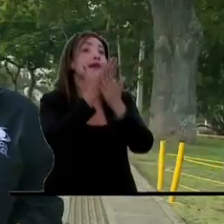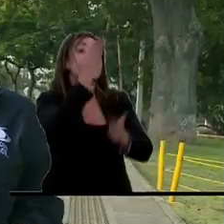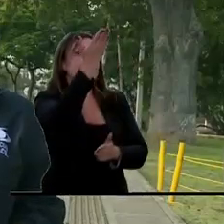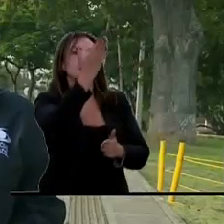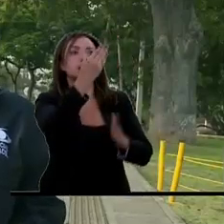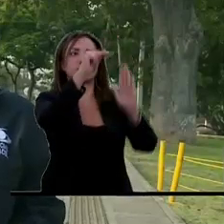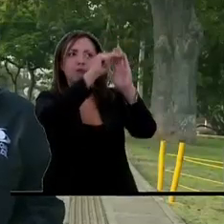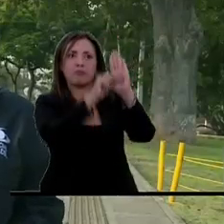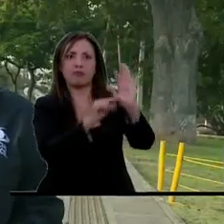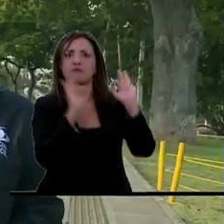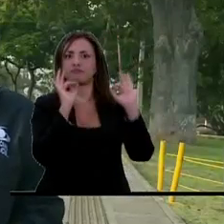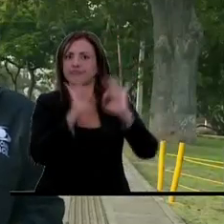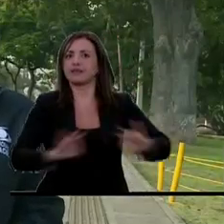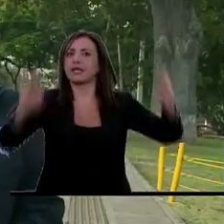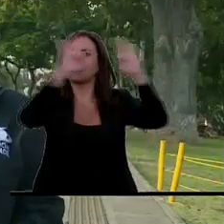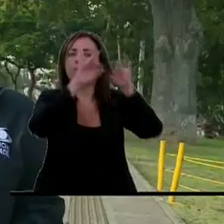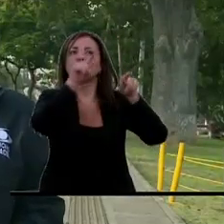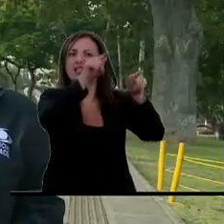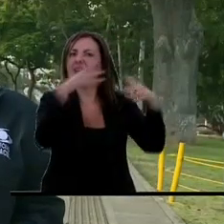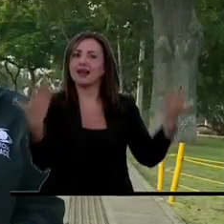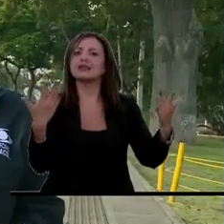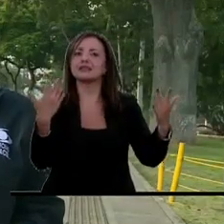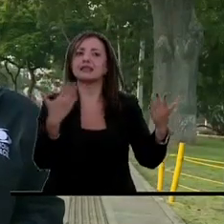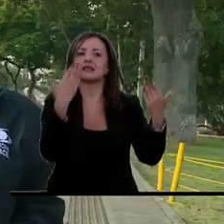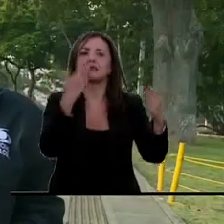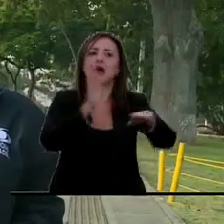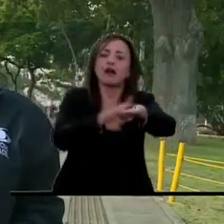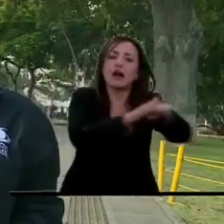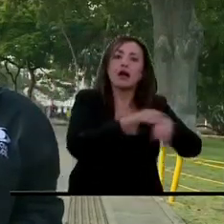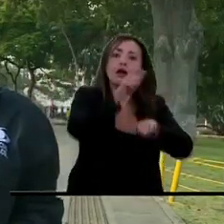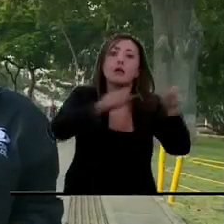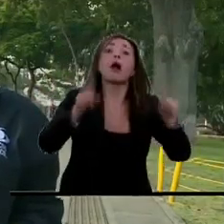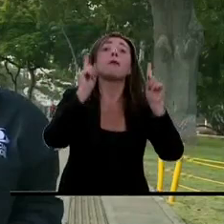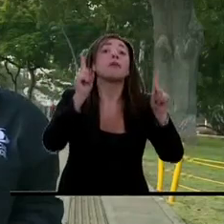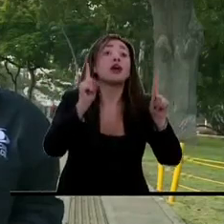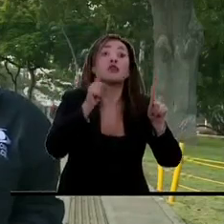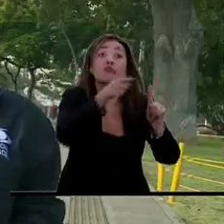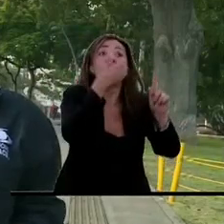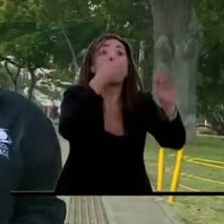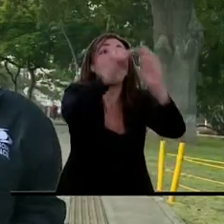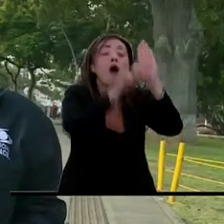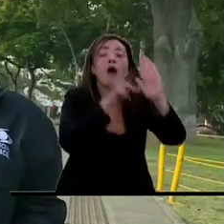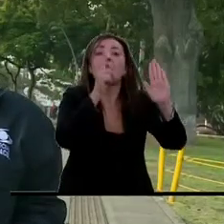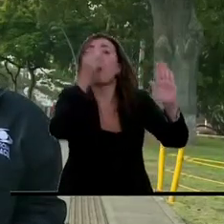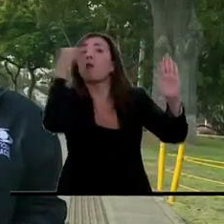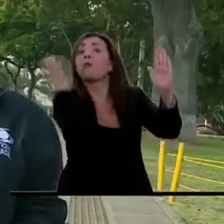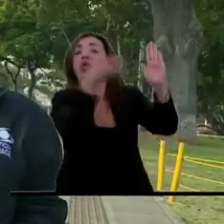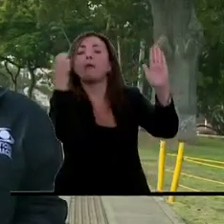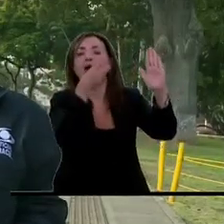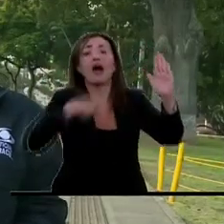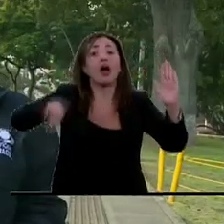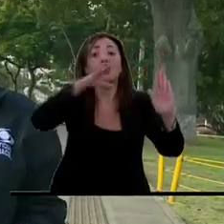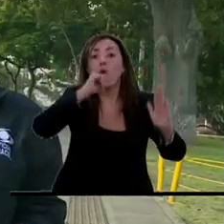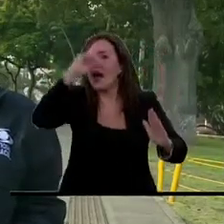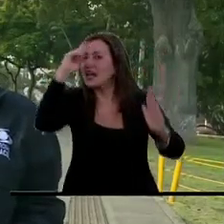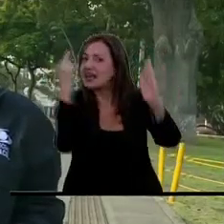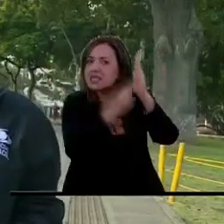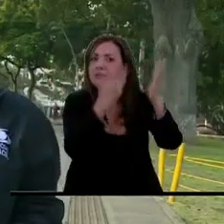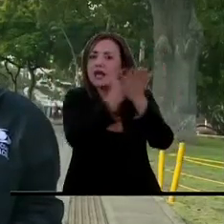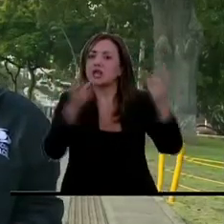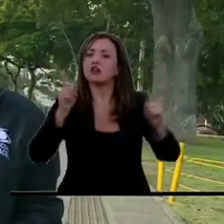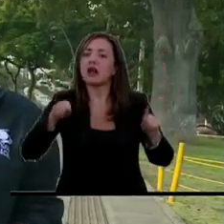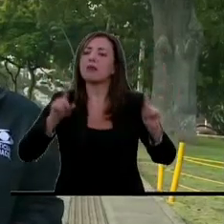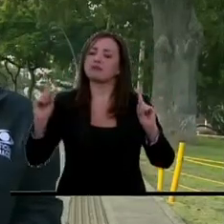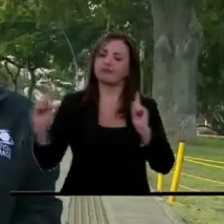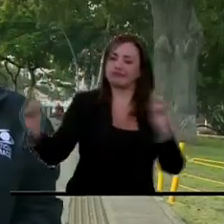medidas muy importantes que están tomando los comerciantes, pero que de nada sirven si nosotros no respetamos también esas medidas, el distanciamiento social y el